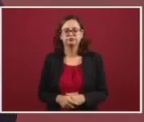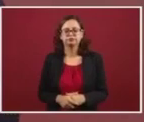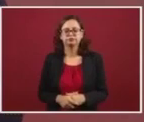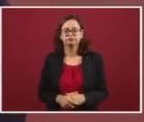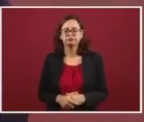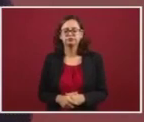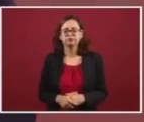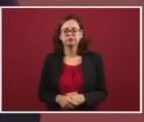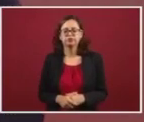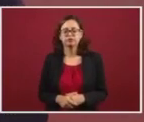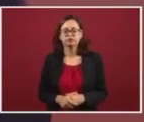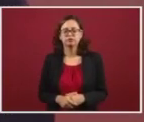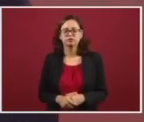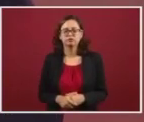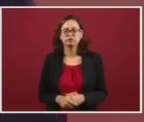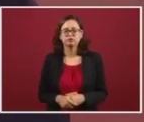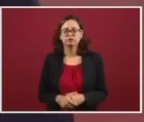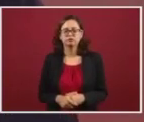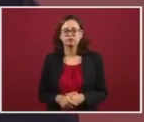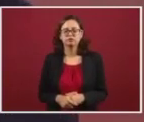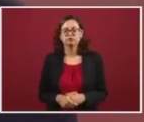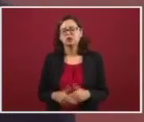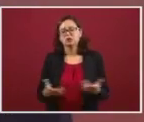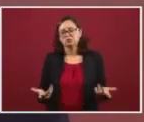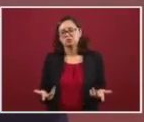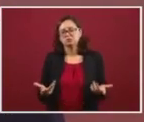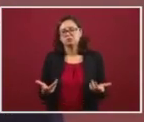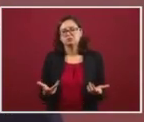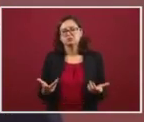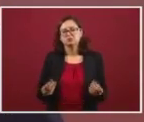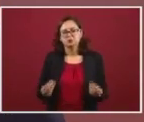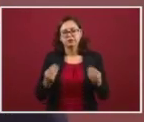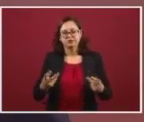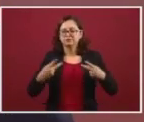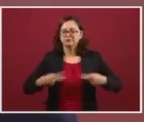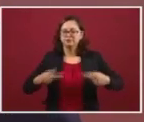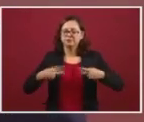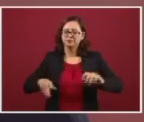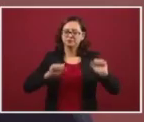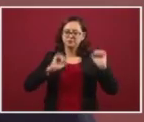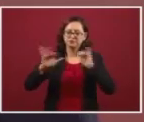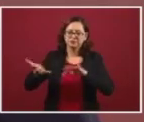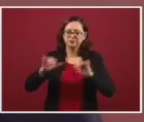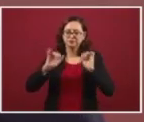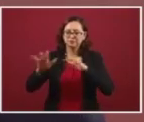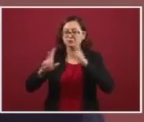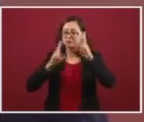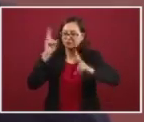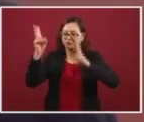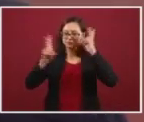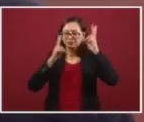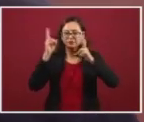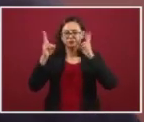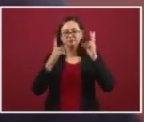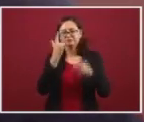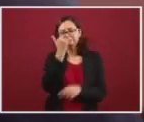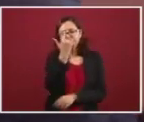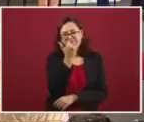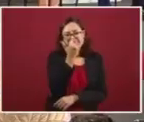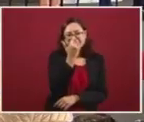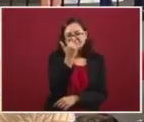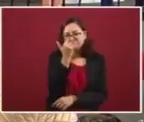Están asistiendo muchos ciudadanos a la exposición en Los Pinos